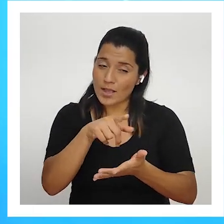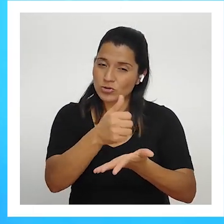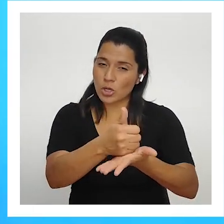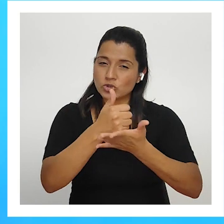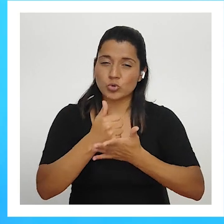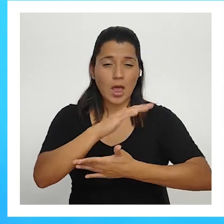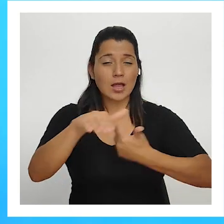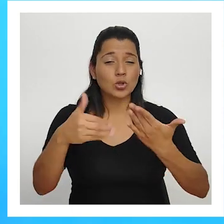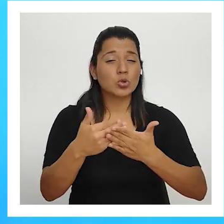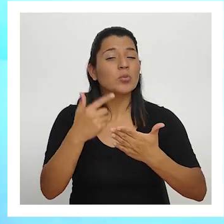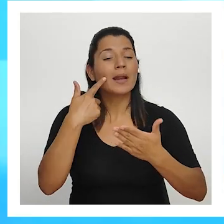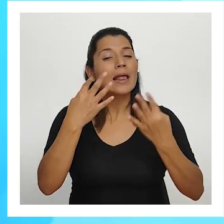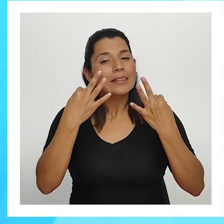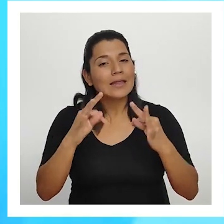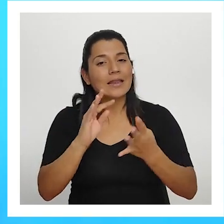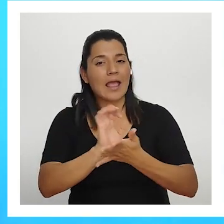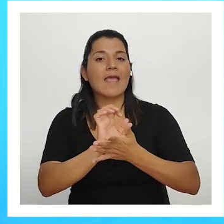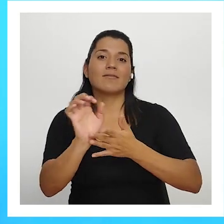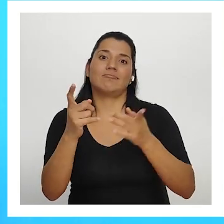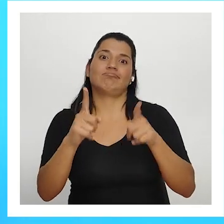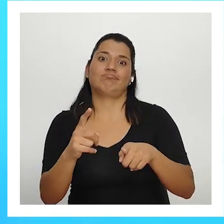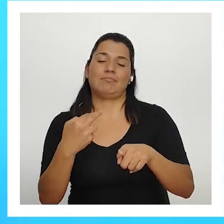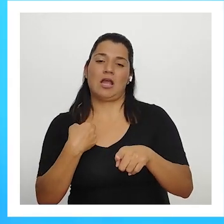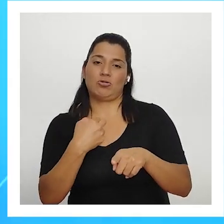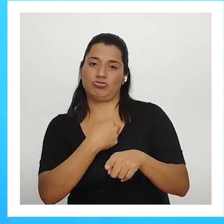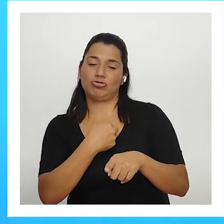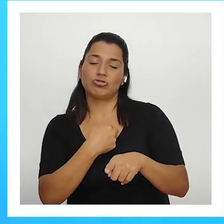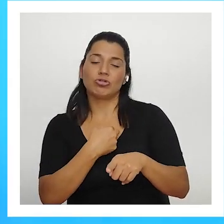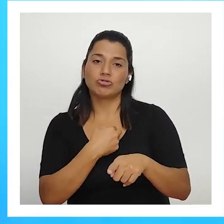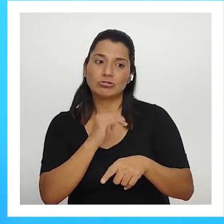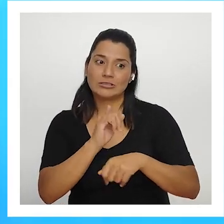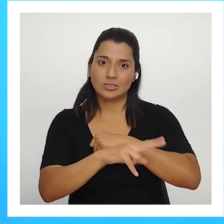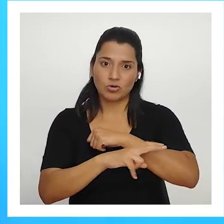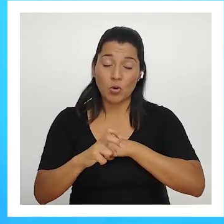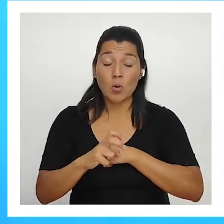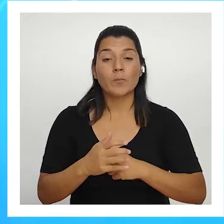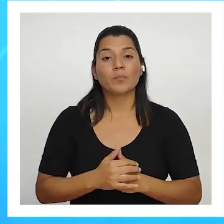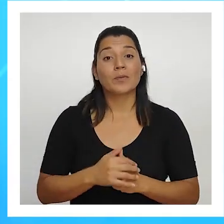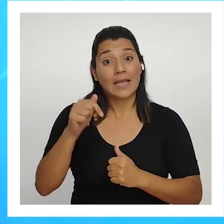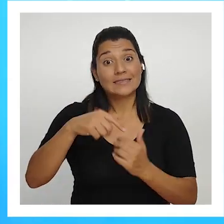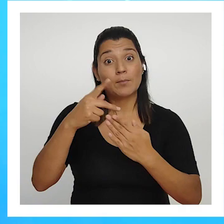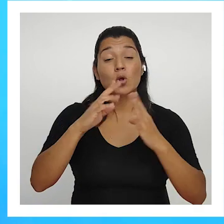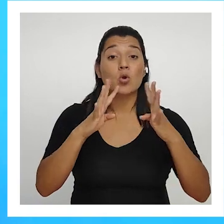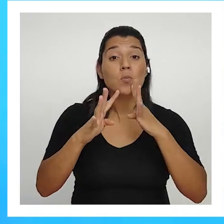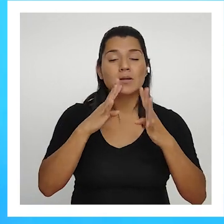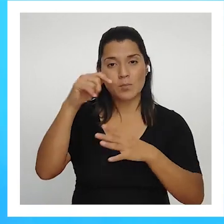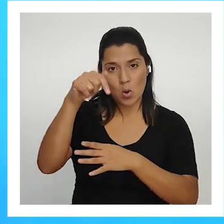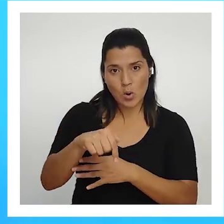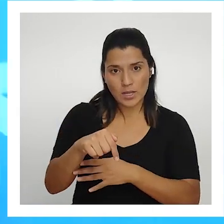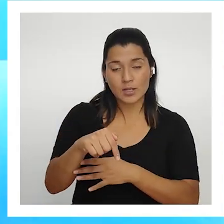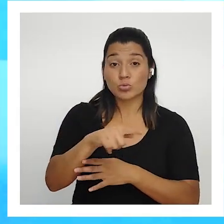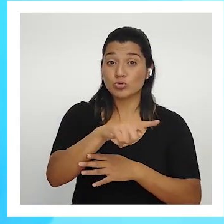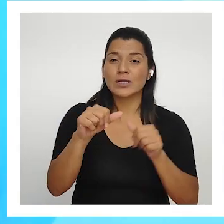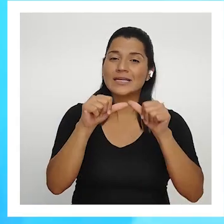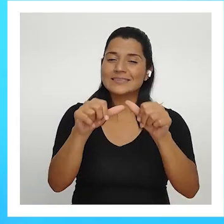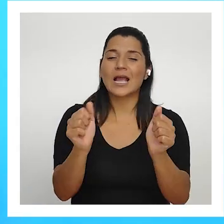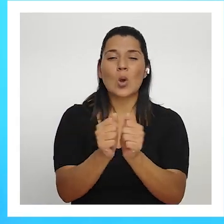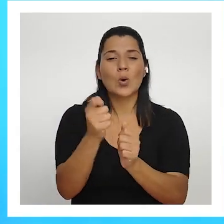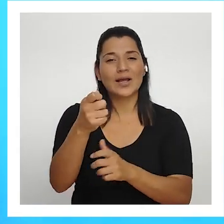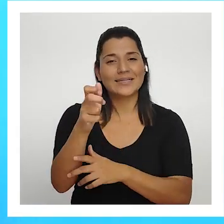judicial. Gracias, don Esteban, y gracias por atendernos y darnos todas estas recomendaciones que sin duda alguna son muy importantes. Gracias. Don Esteban Aguilar, él